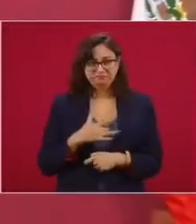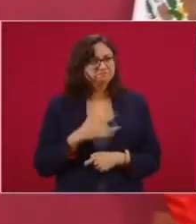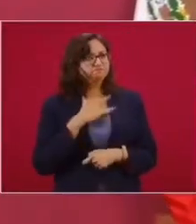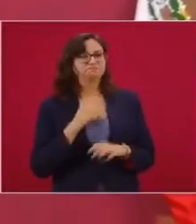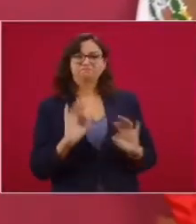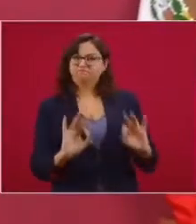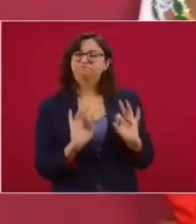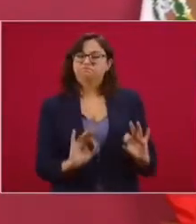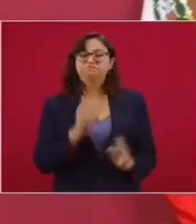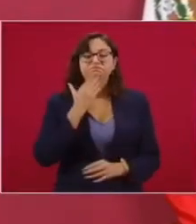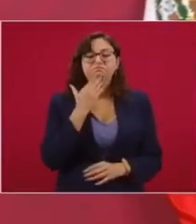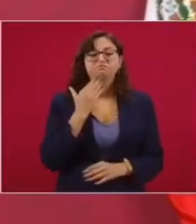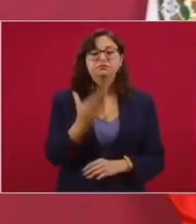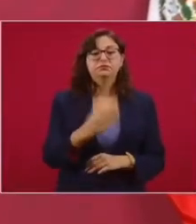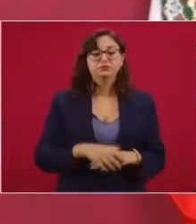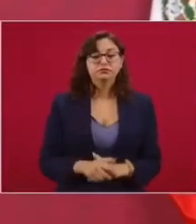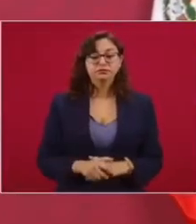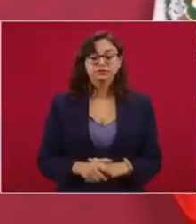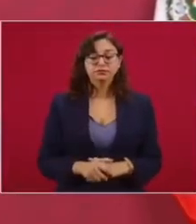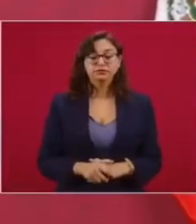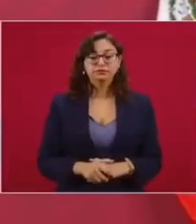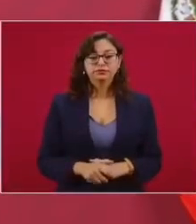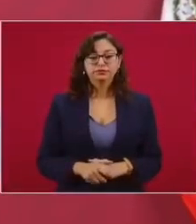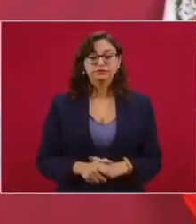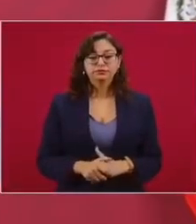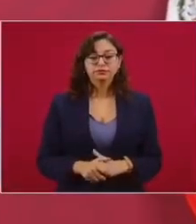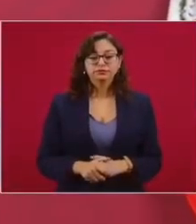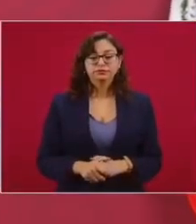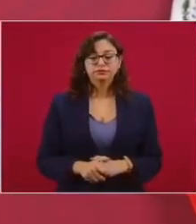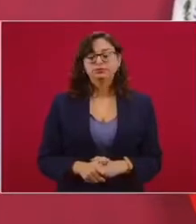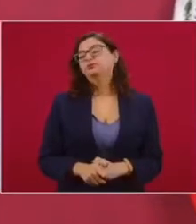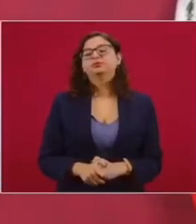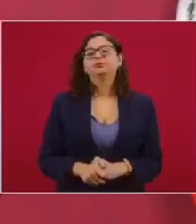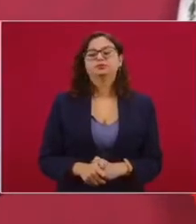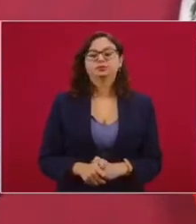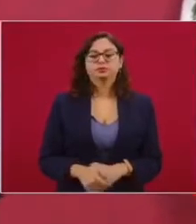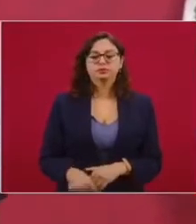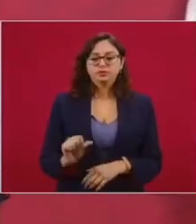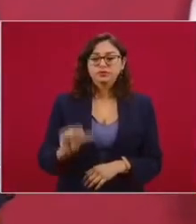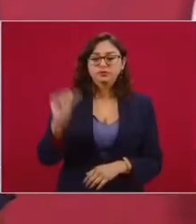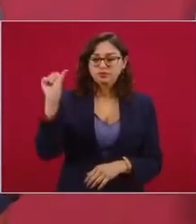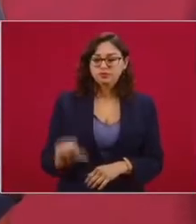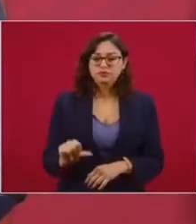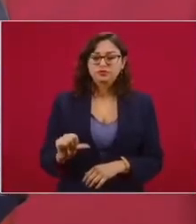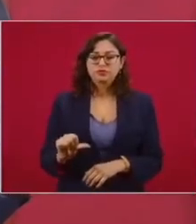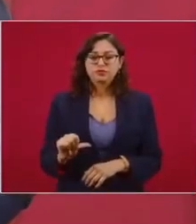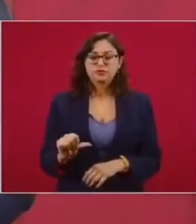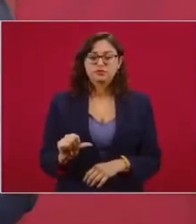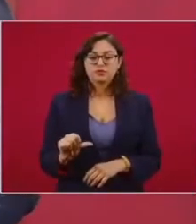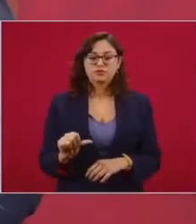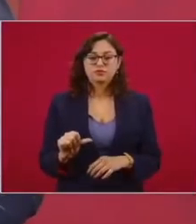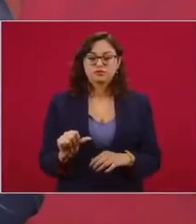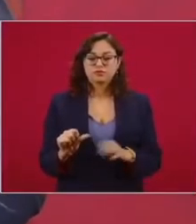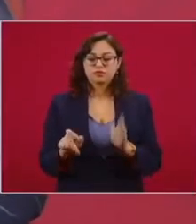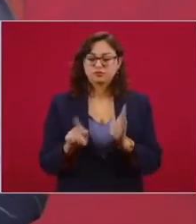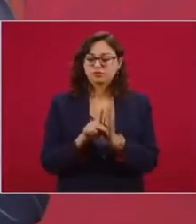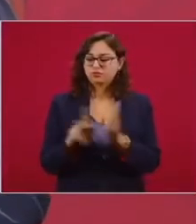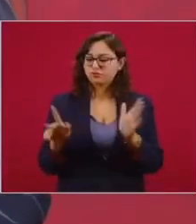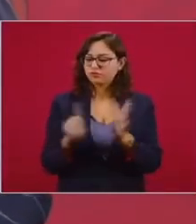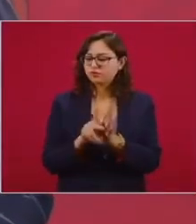Hoy aparece una encuesta en el periódico El